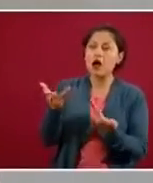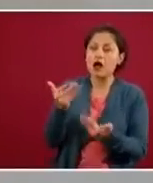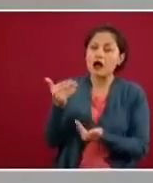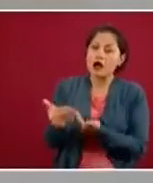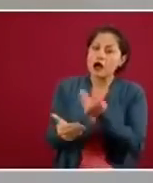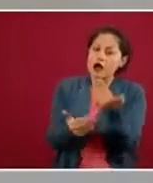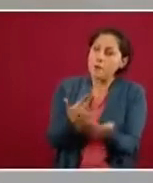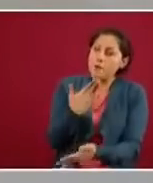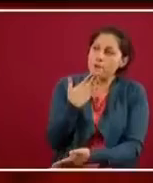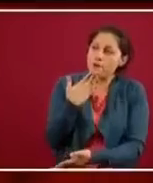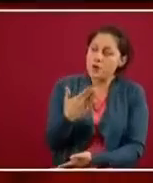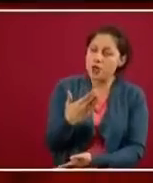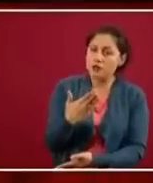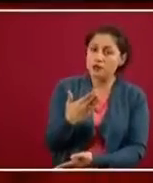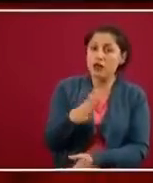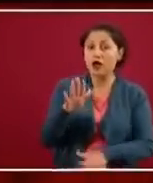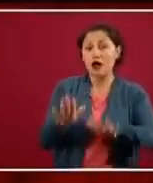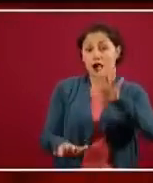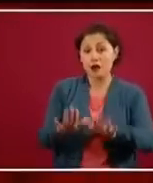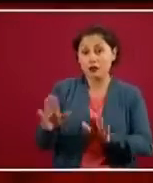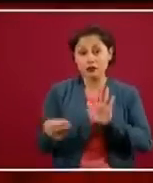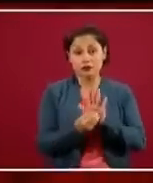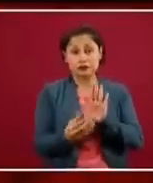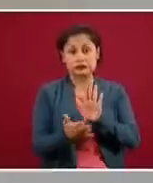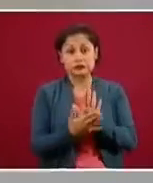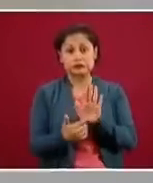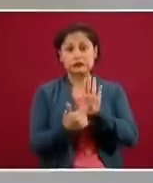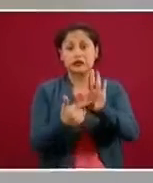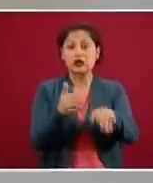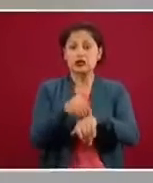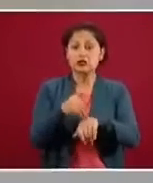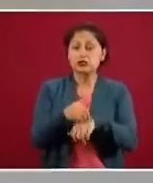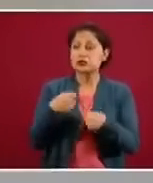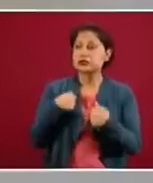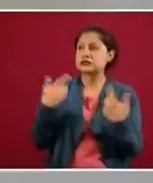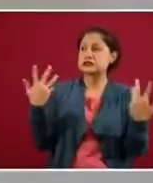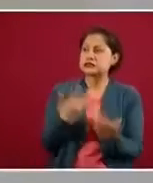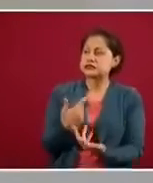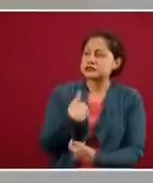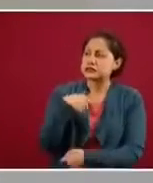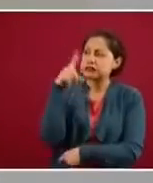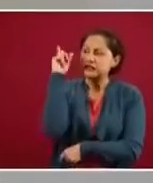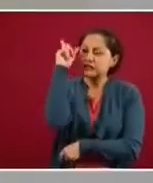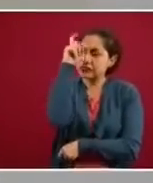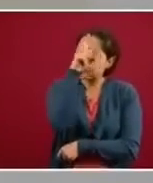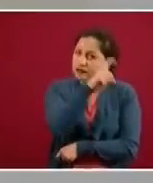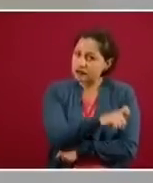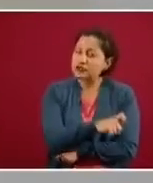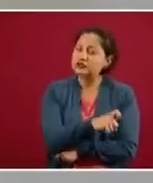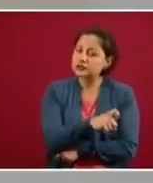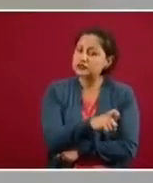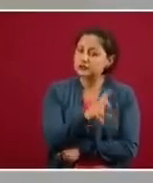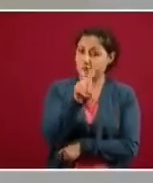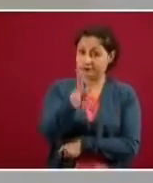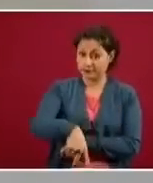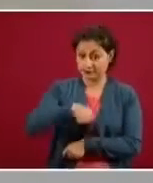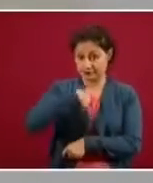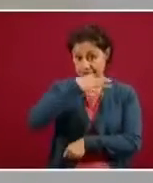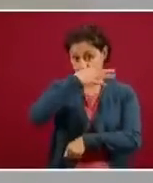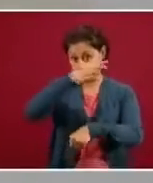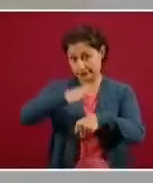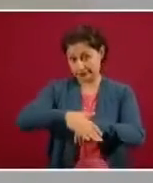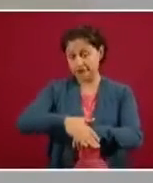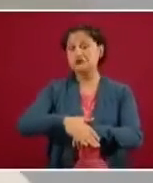pensaba. Y otras veces los datos nos van a decir, qué difícil, vamos a enfrentar una situación difícil.